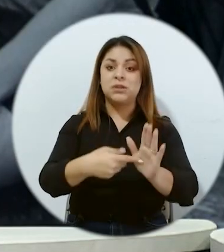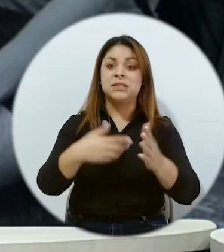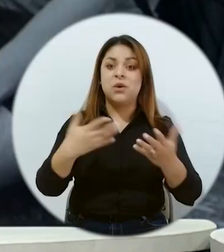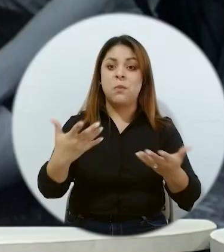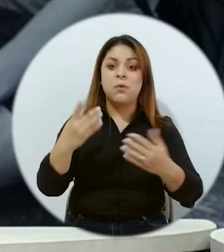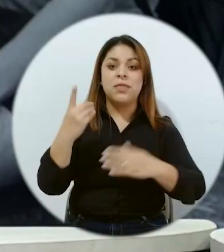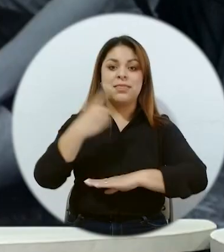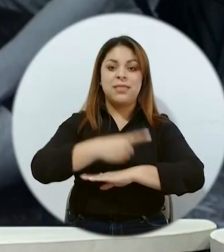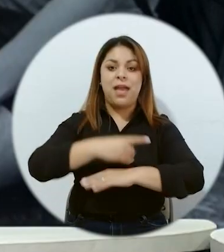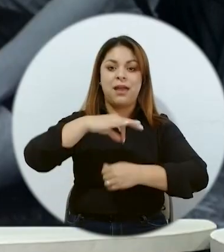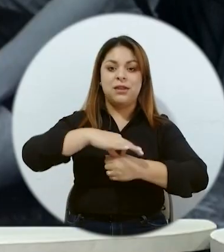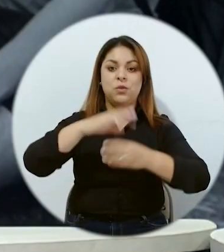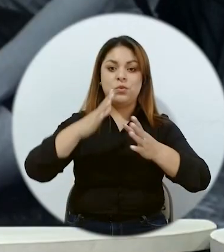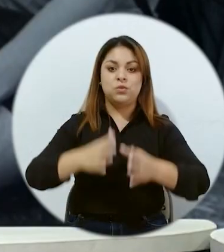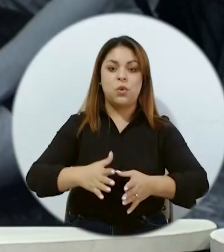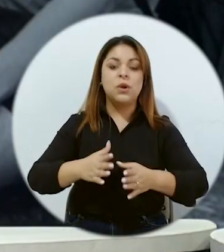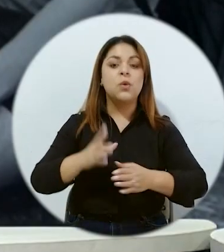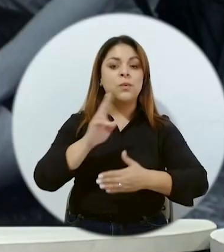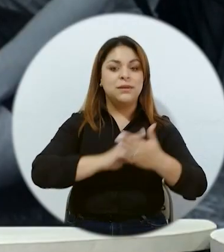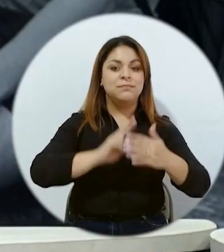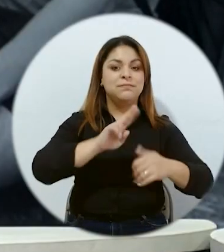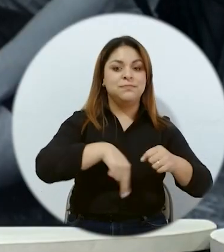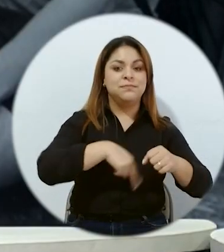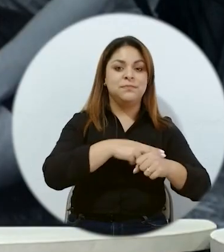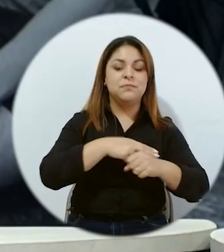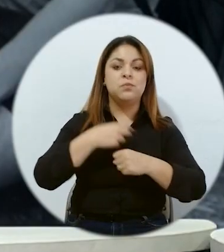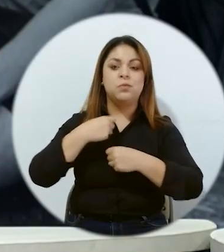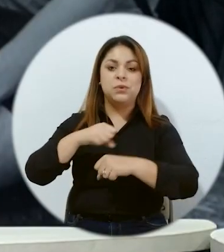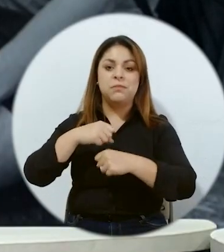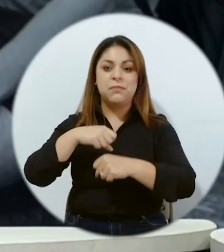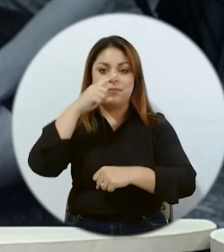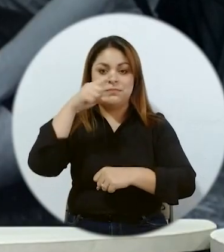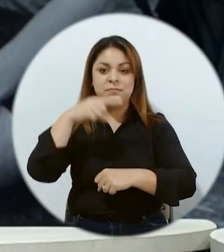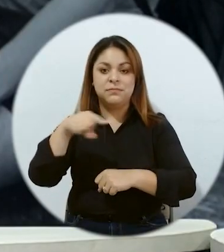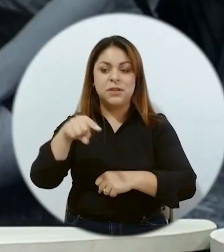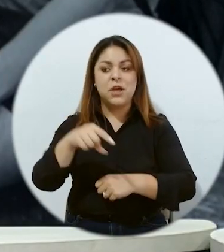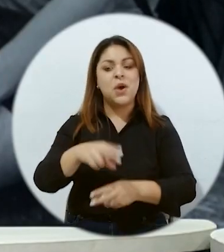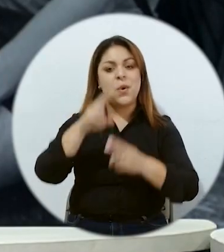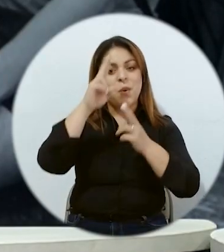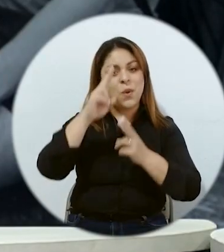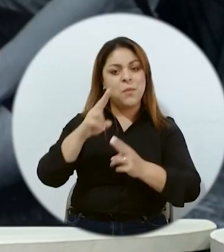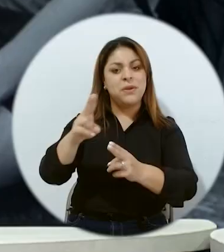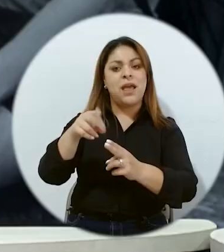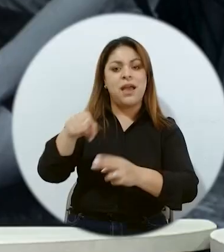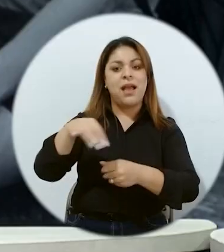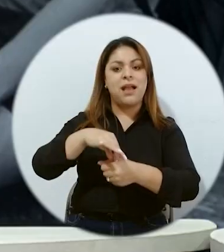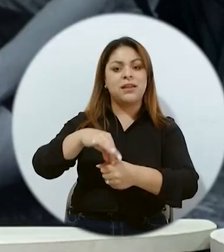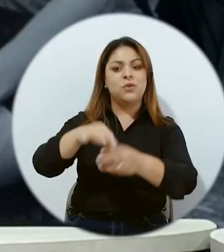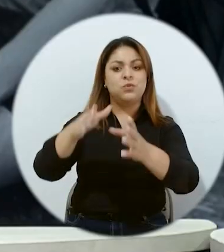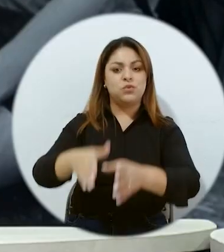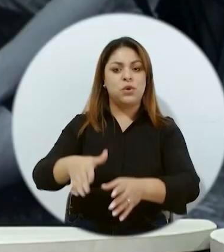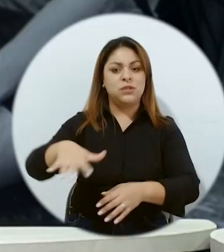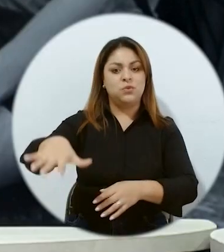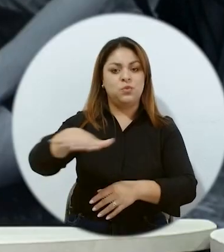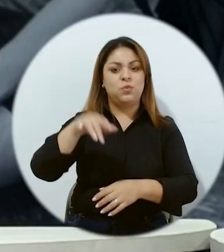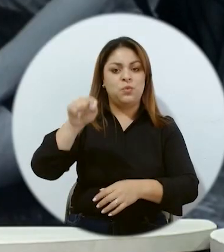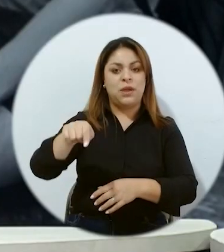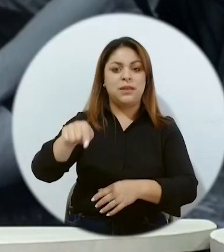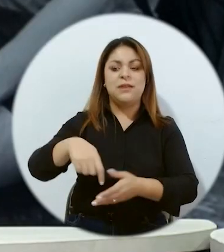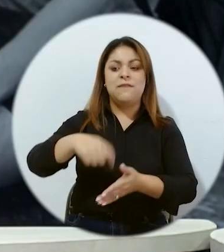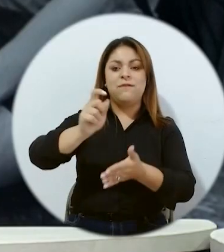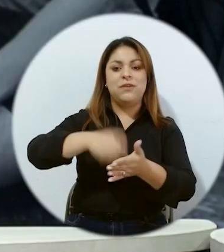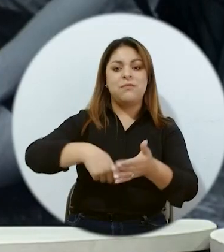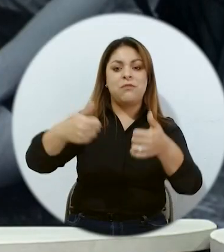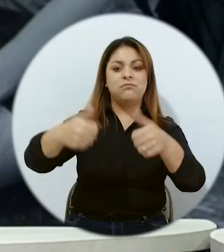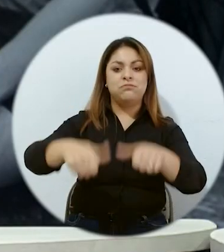del Agricultor la Universidad Nacional y la Municipalidad de Sarcero rindieron un homenaje a los productores de la zona y firmaron un convenio